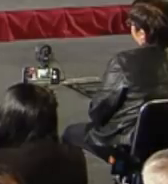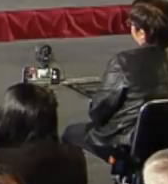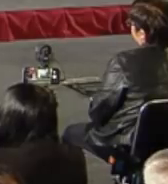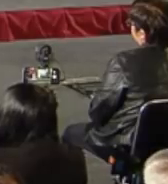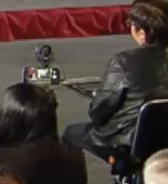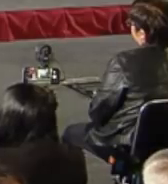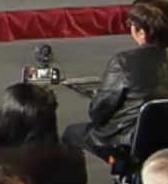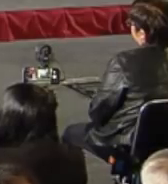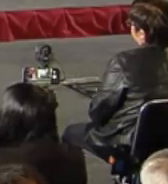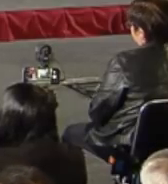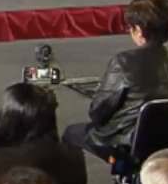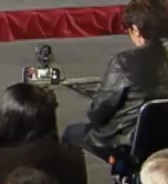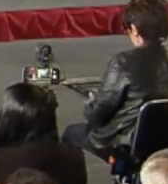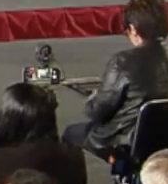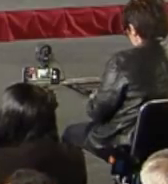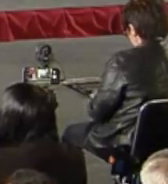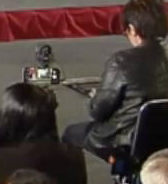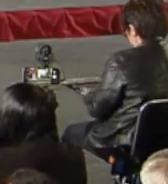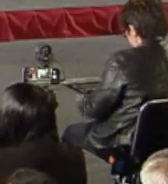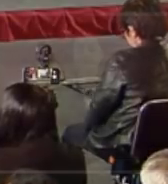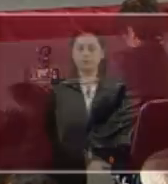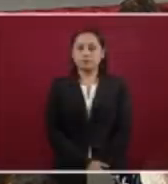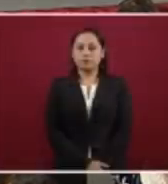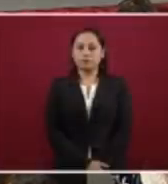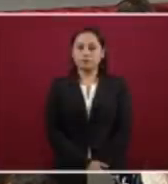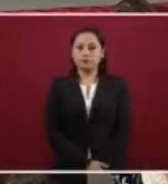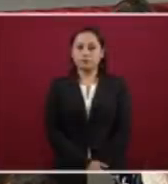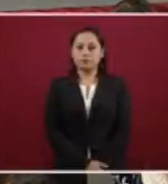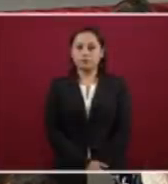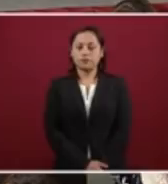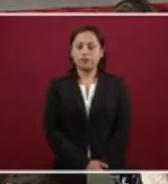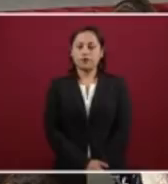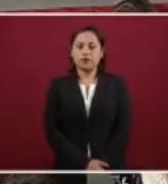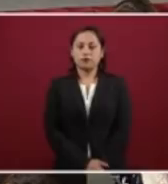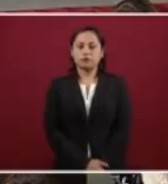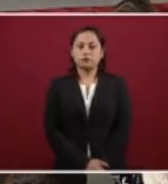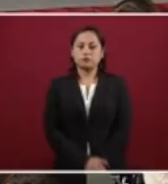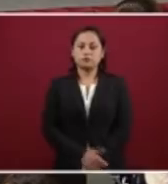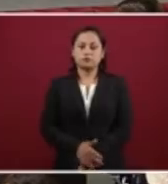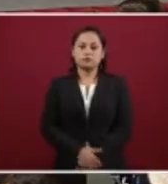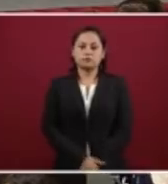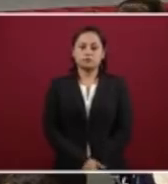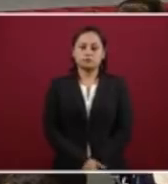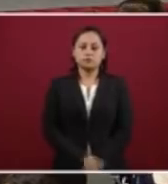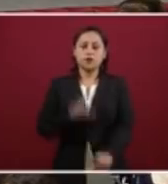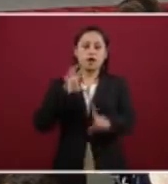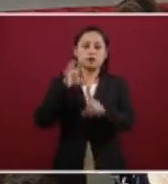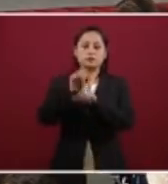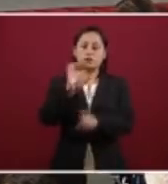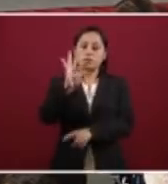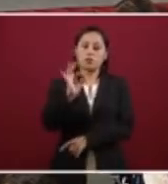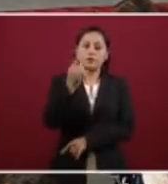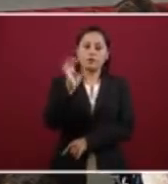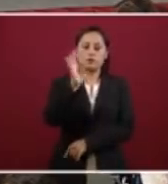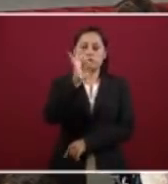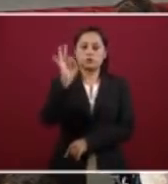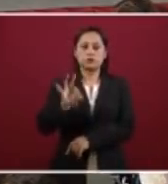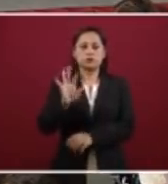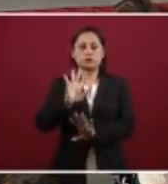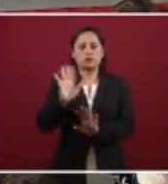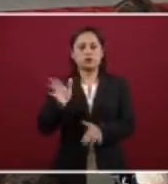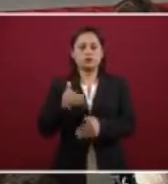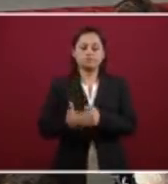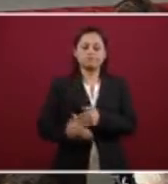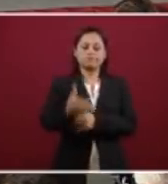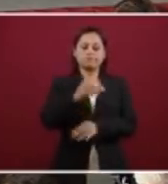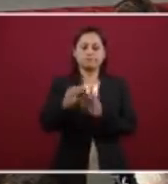ejercicio 2019 sería del 41% en el proceso ya general de reconstrucción. Y